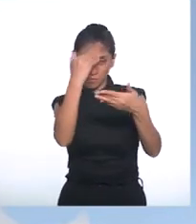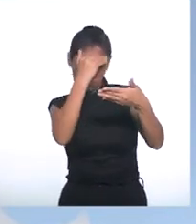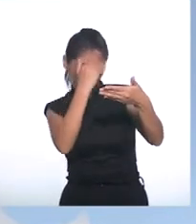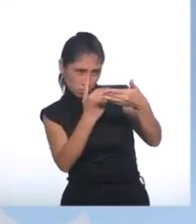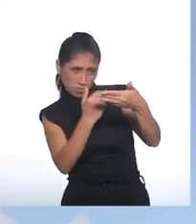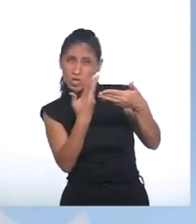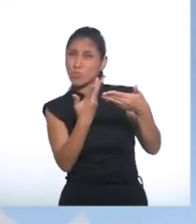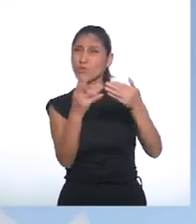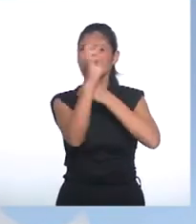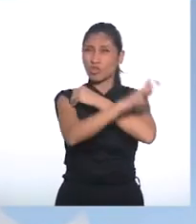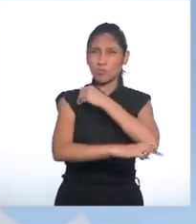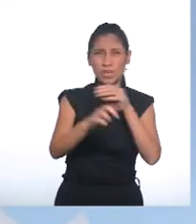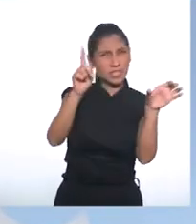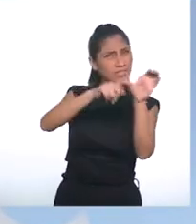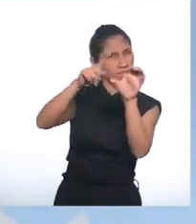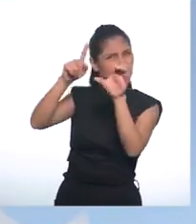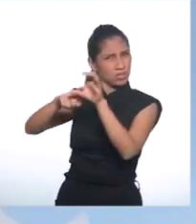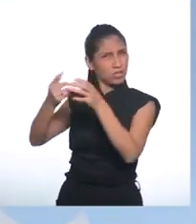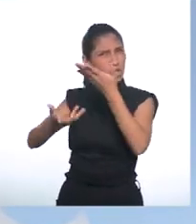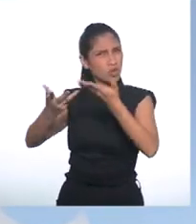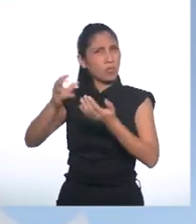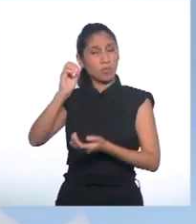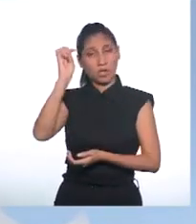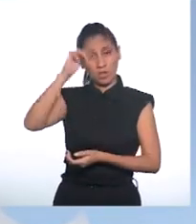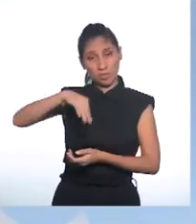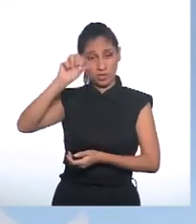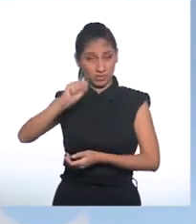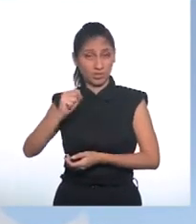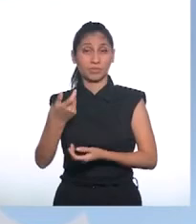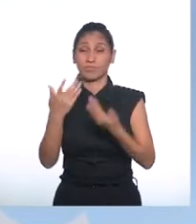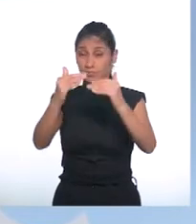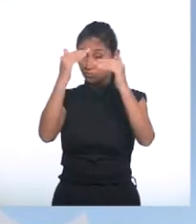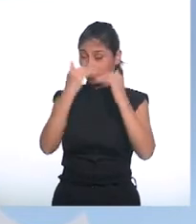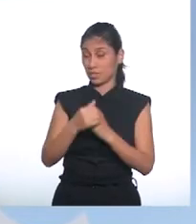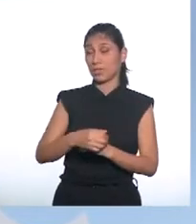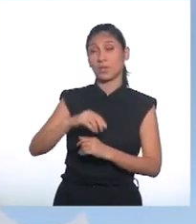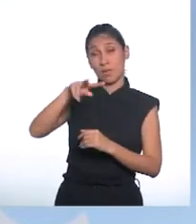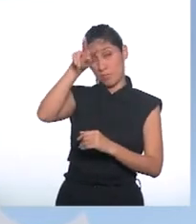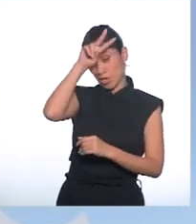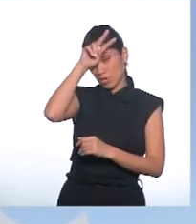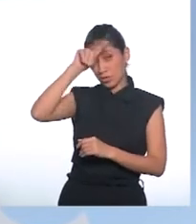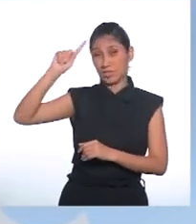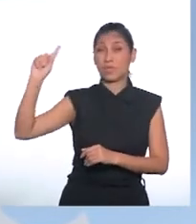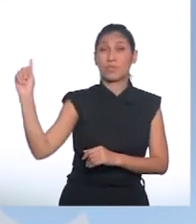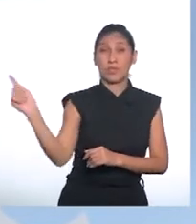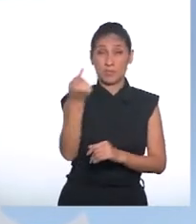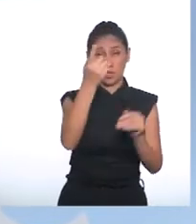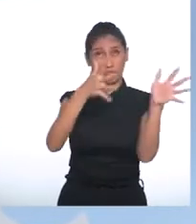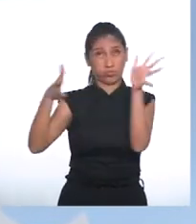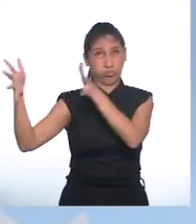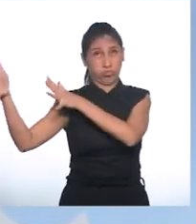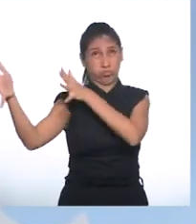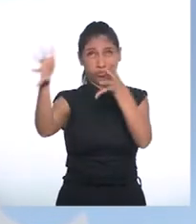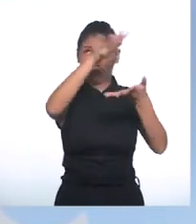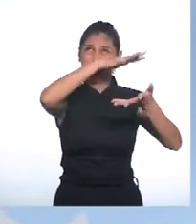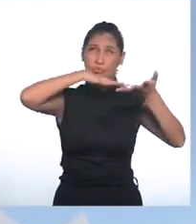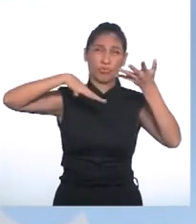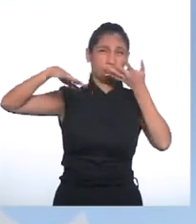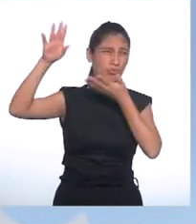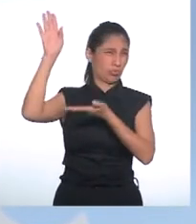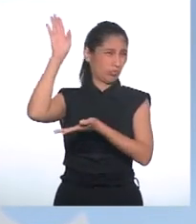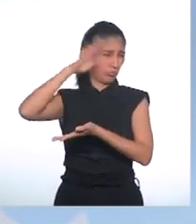Organización Mundial de la Salud. Perú primero en contaminación del aire en la región.